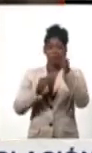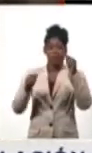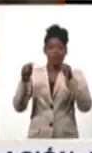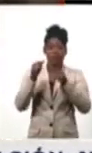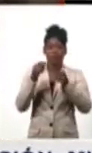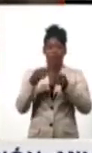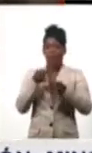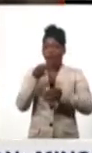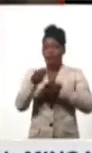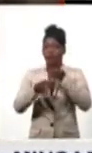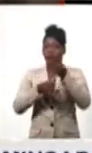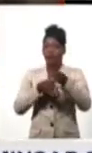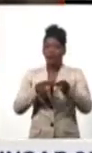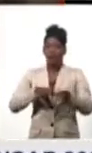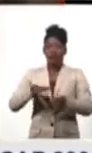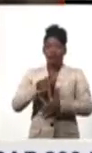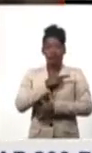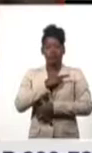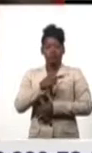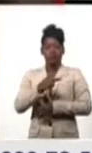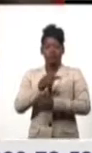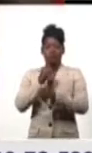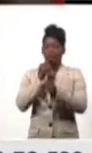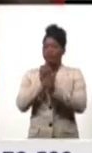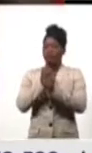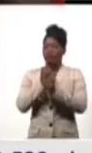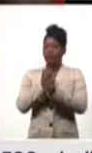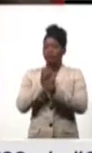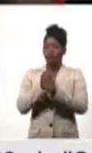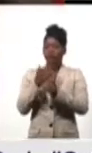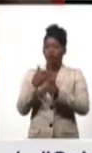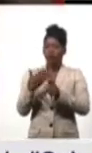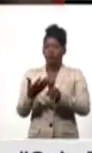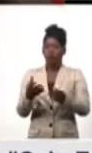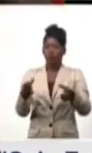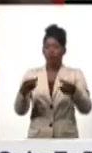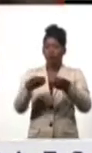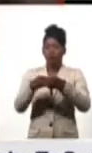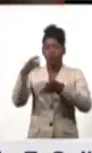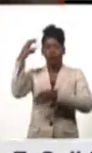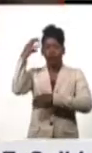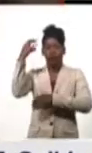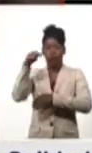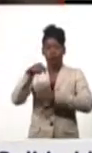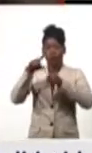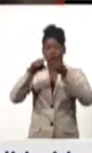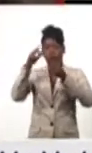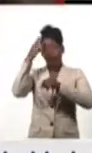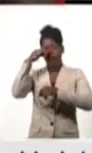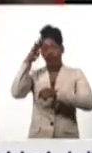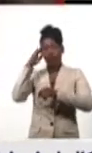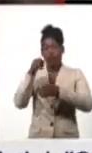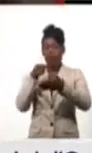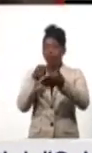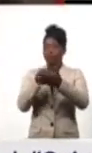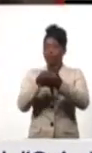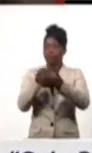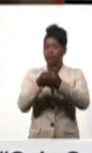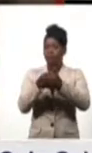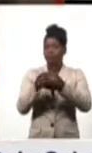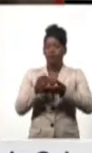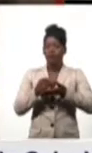una voluntad política muy grande por parte del gobierno en nuestro país para apostar por la conservación y